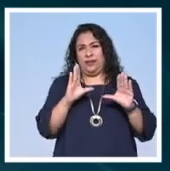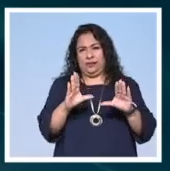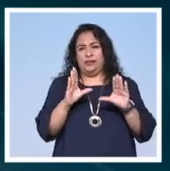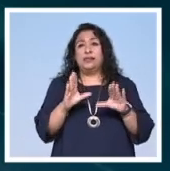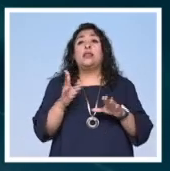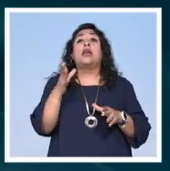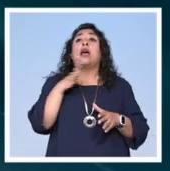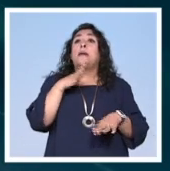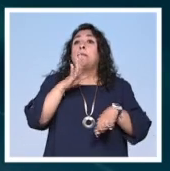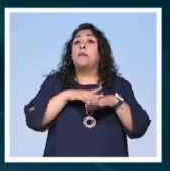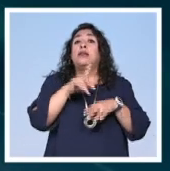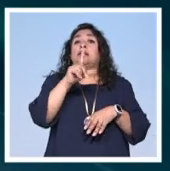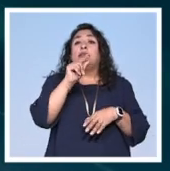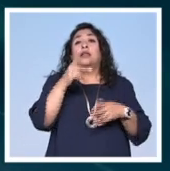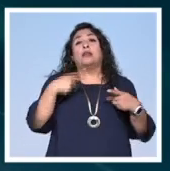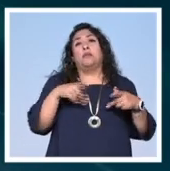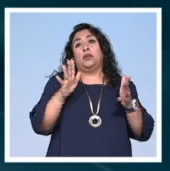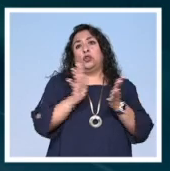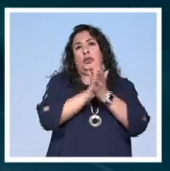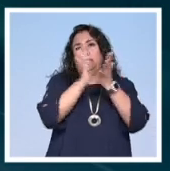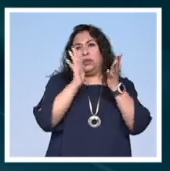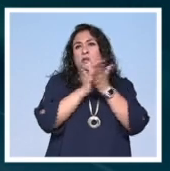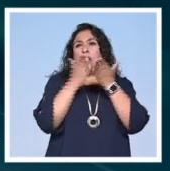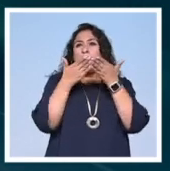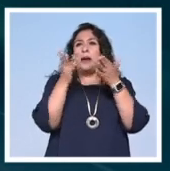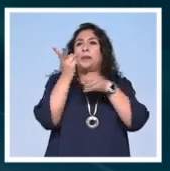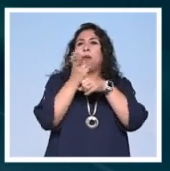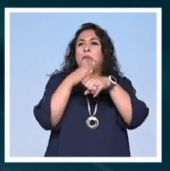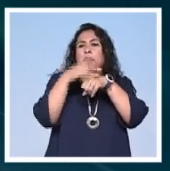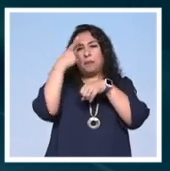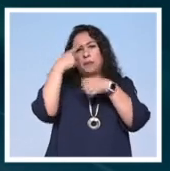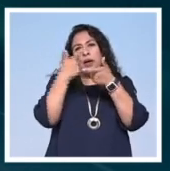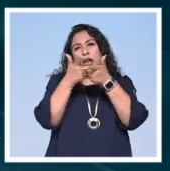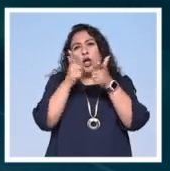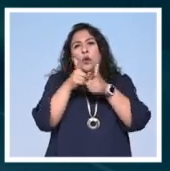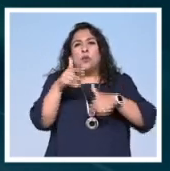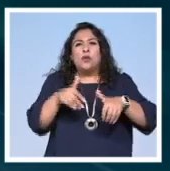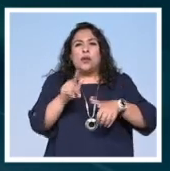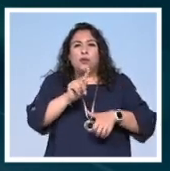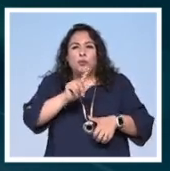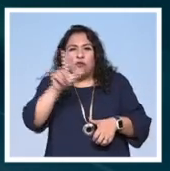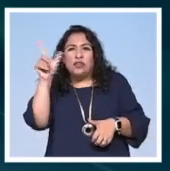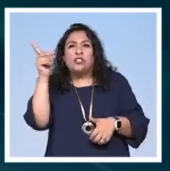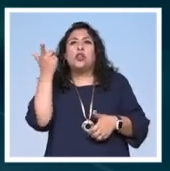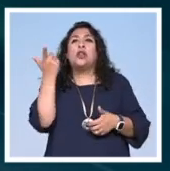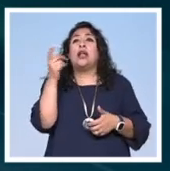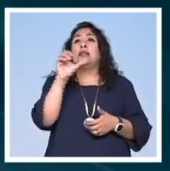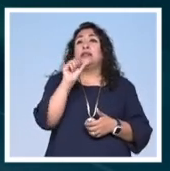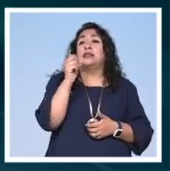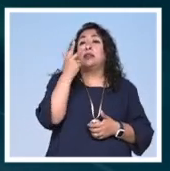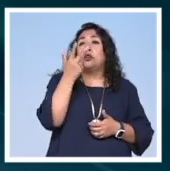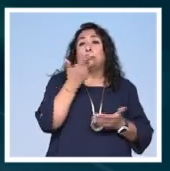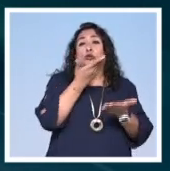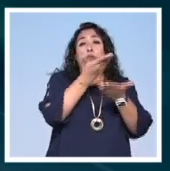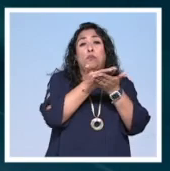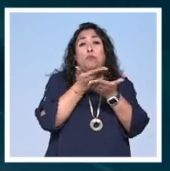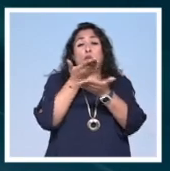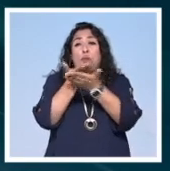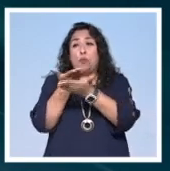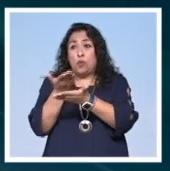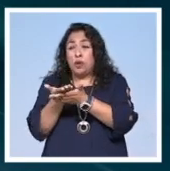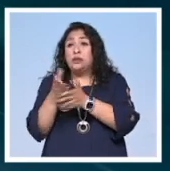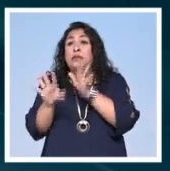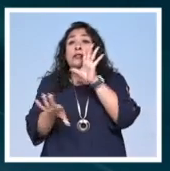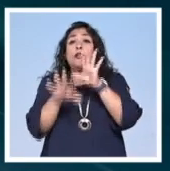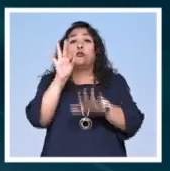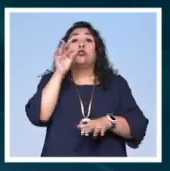escénica contaron con más de 70 participantes se abrió una convocatoria para grupos teatrales profesionales de las 68 propuestas inscritas se